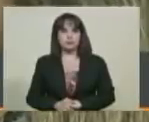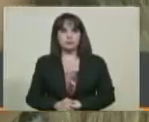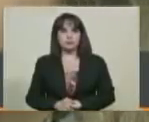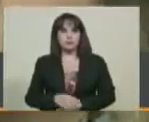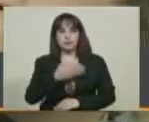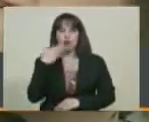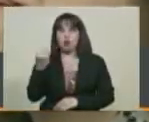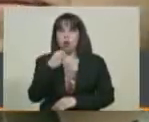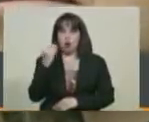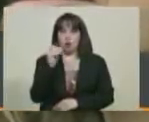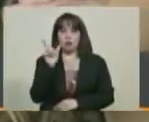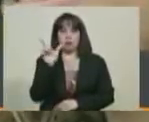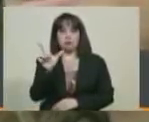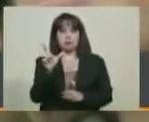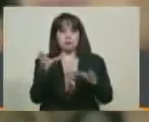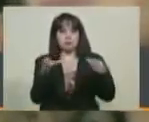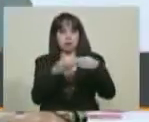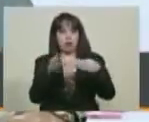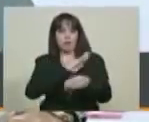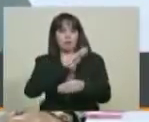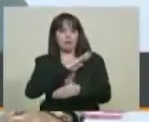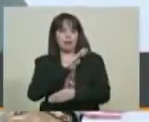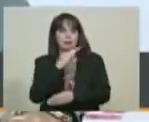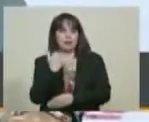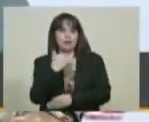JP sube, atendido por su...